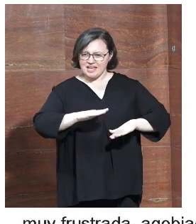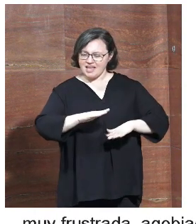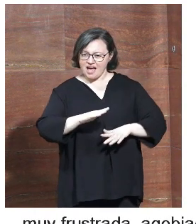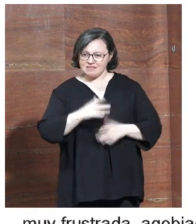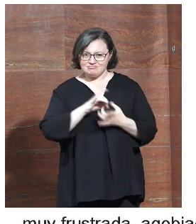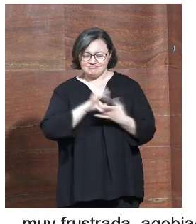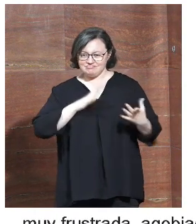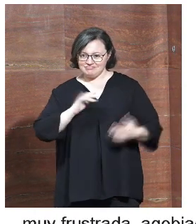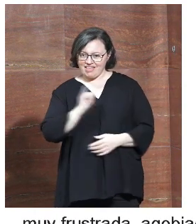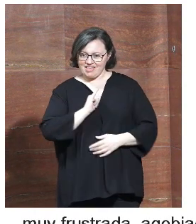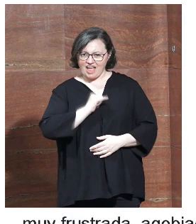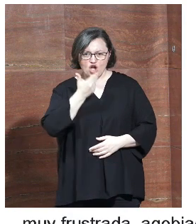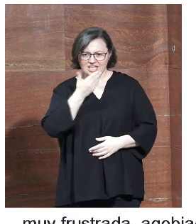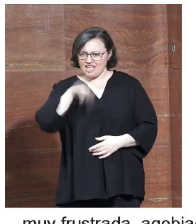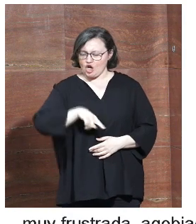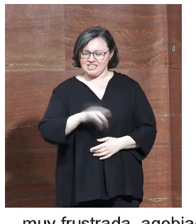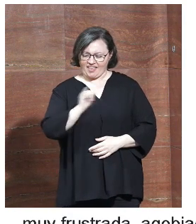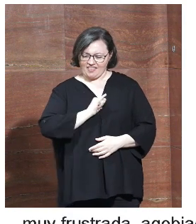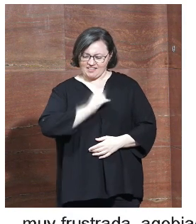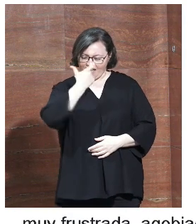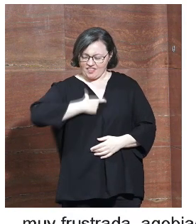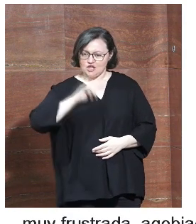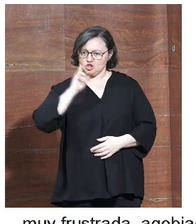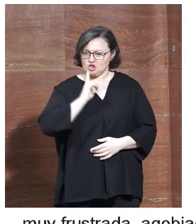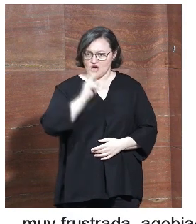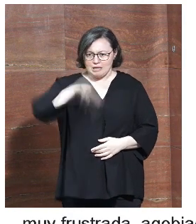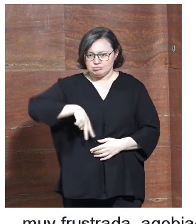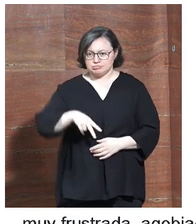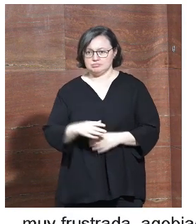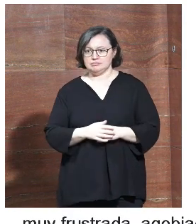era de oyente, realmente mi identidad era de persona sorda.